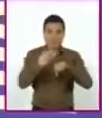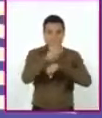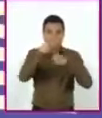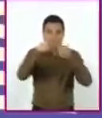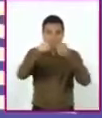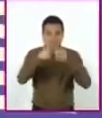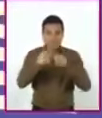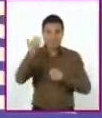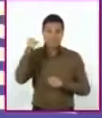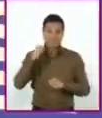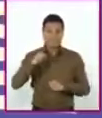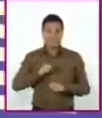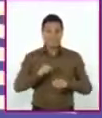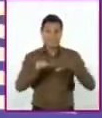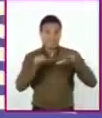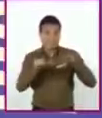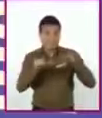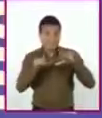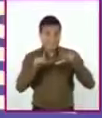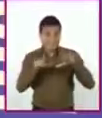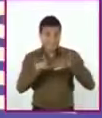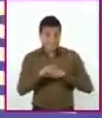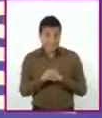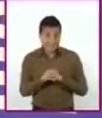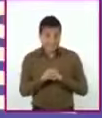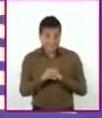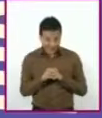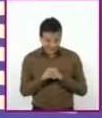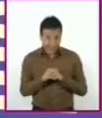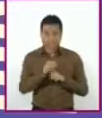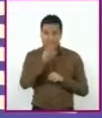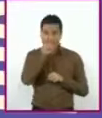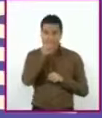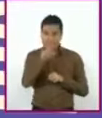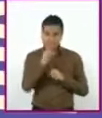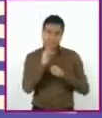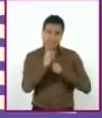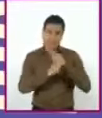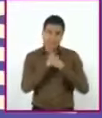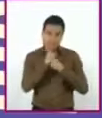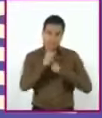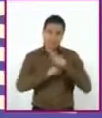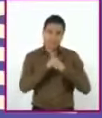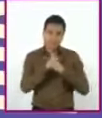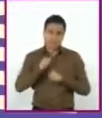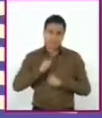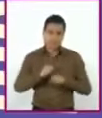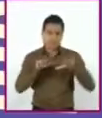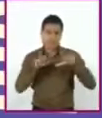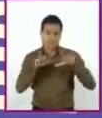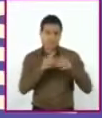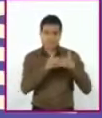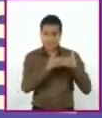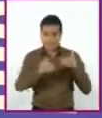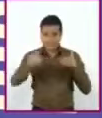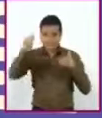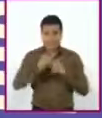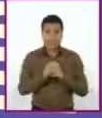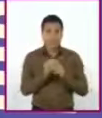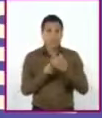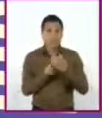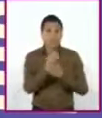siglos XVI y XVII y durante varias décadas del siglo XVIII, la Nueva España abarcaba